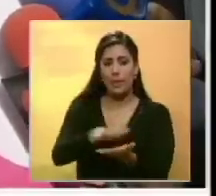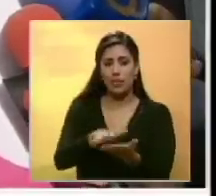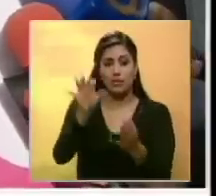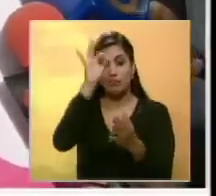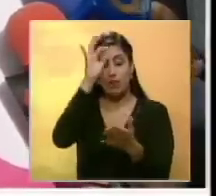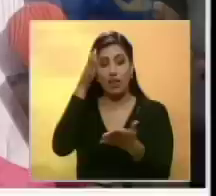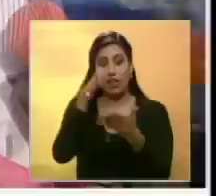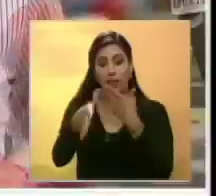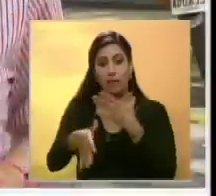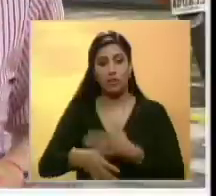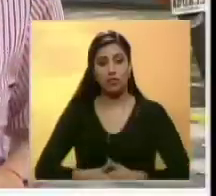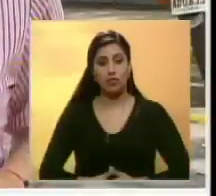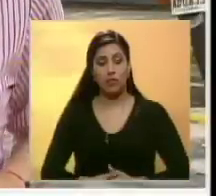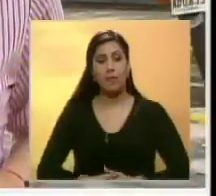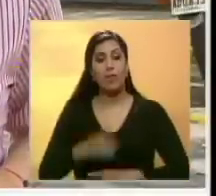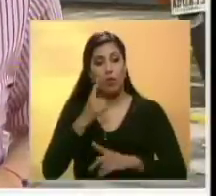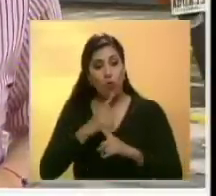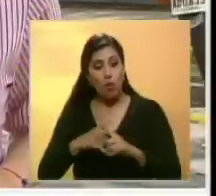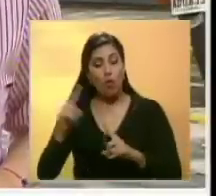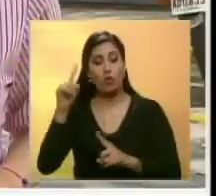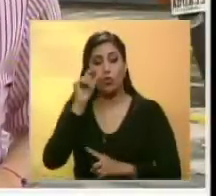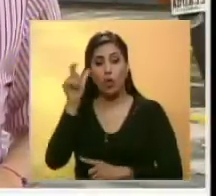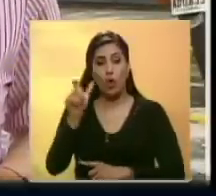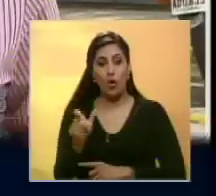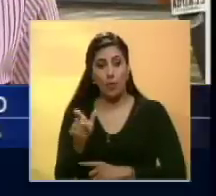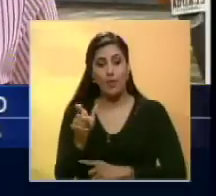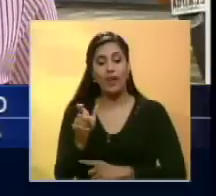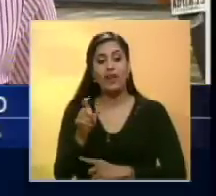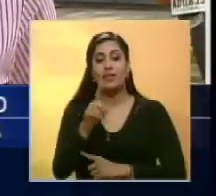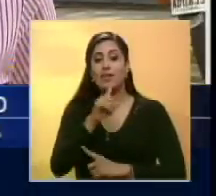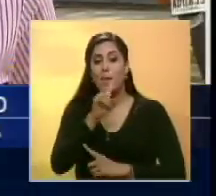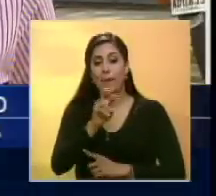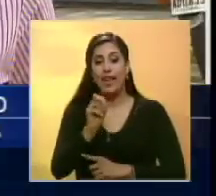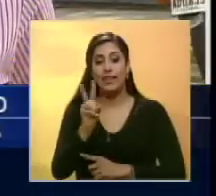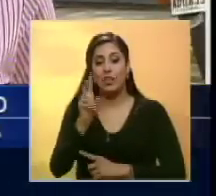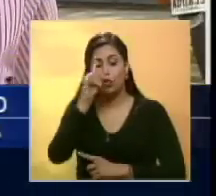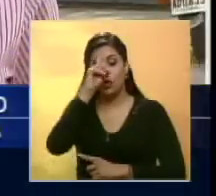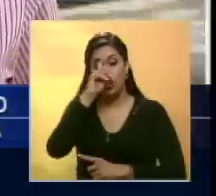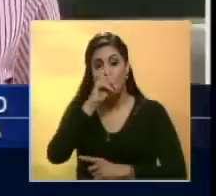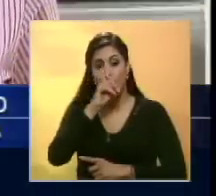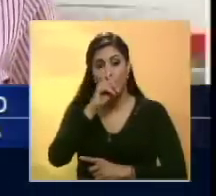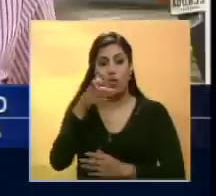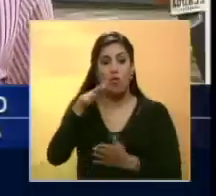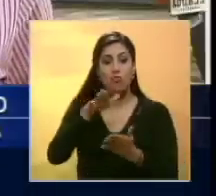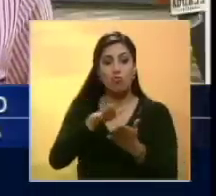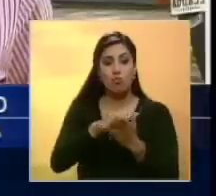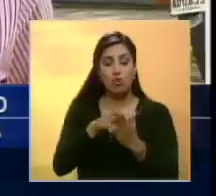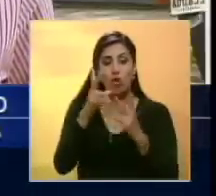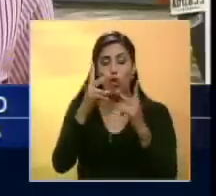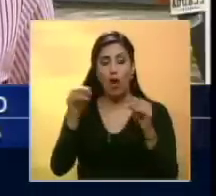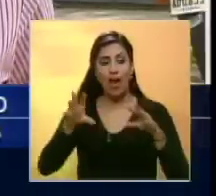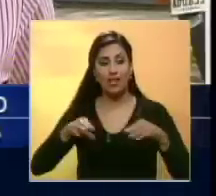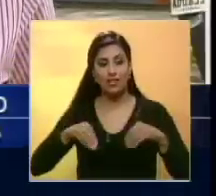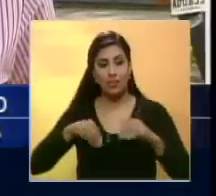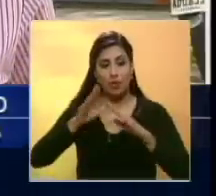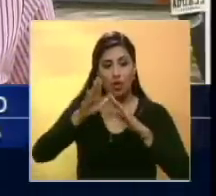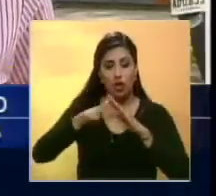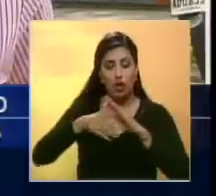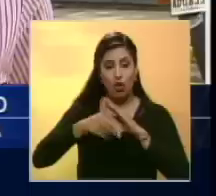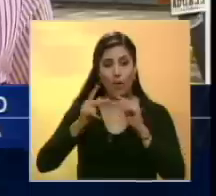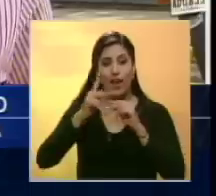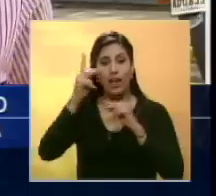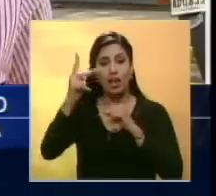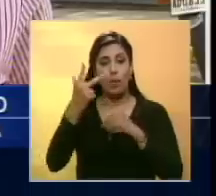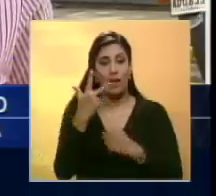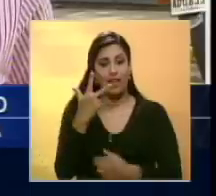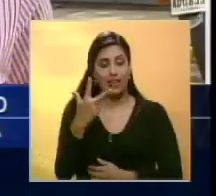sabe lo que pasó. En otro suceso, Jesús Hernández Goitía, de 22 años, murió tras resistirse al robo en el kilómetro 3 del